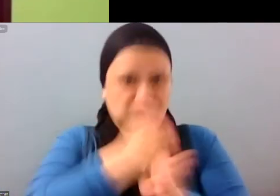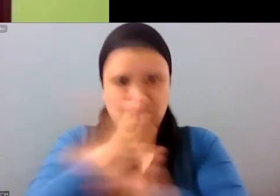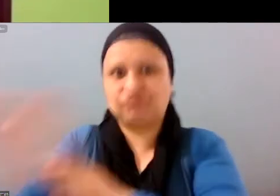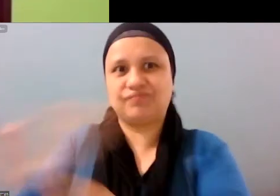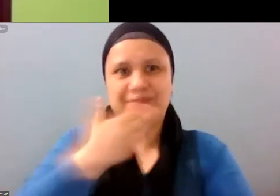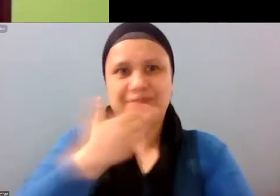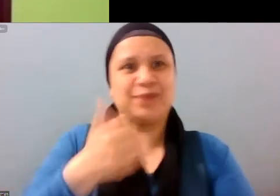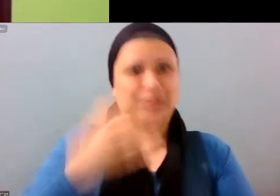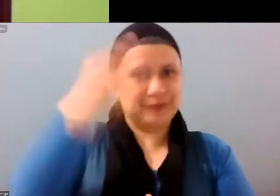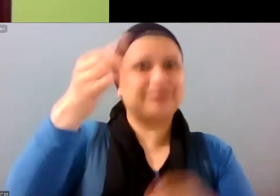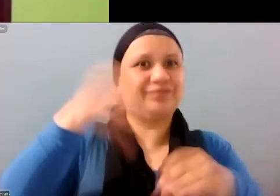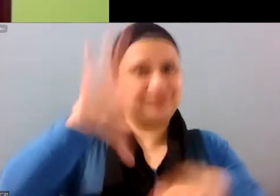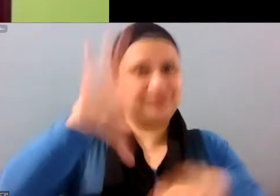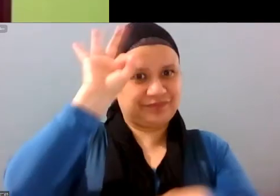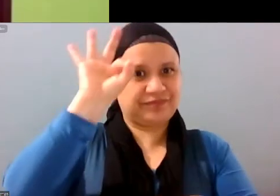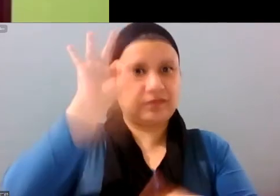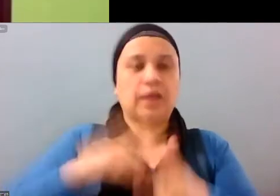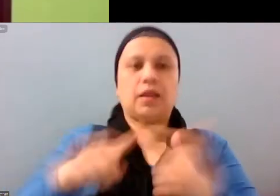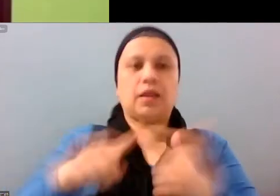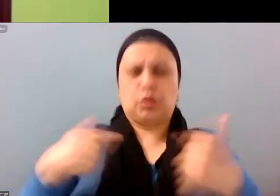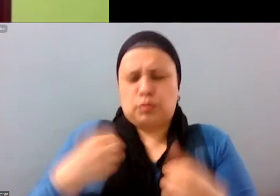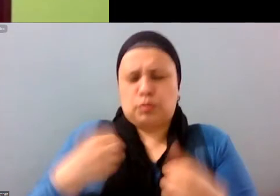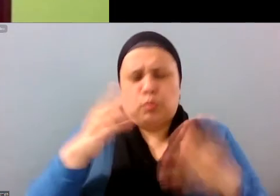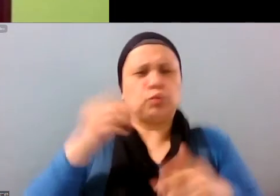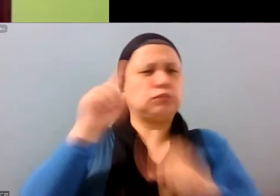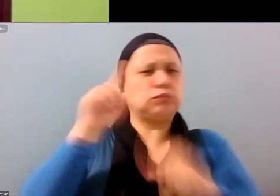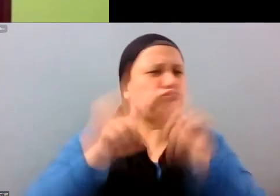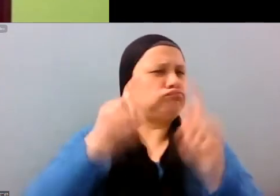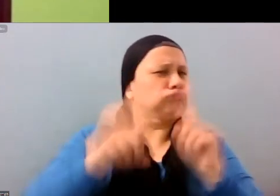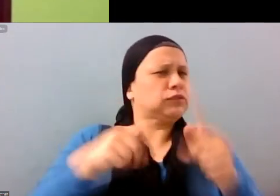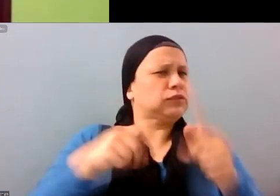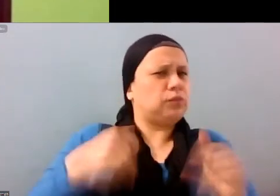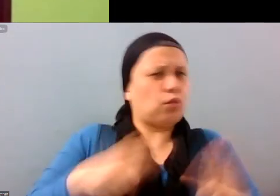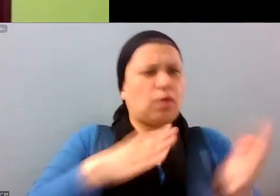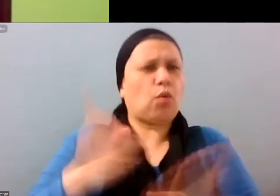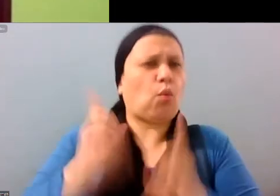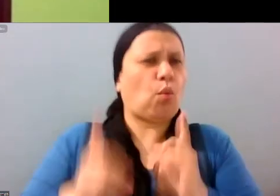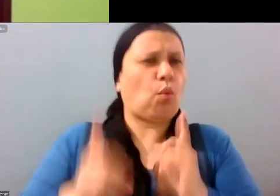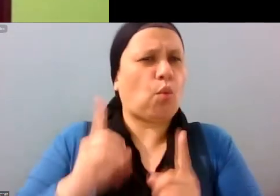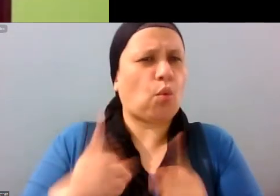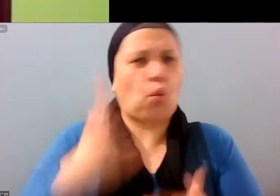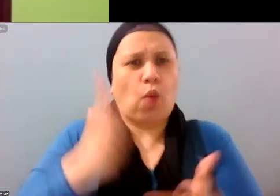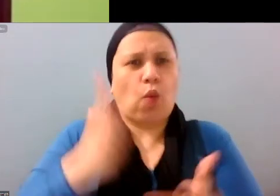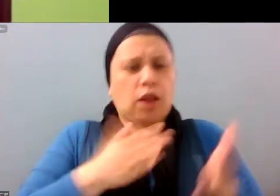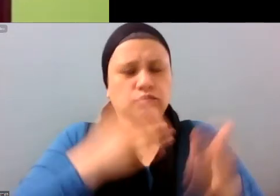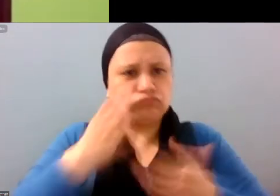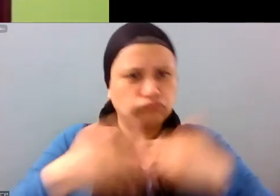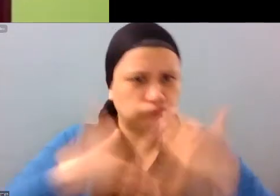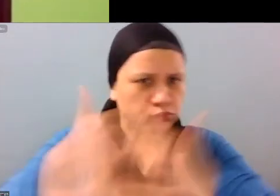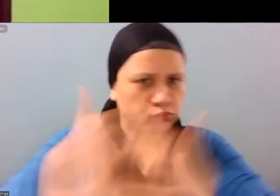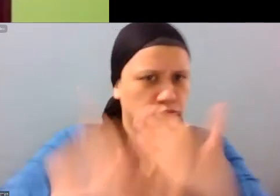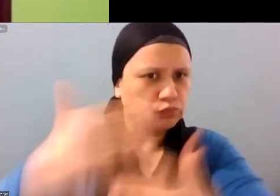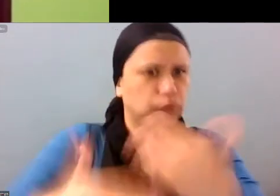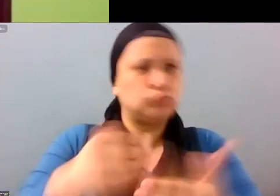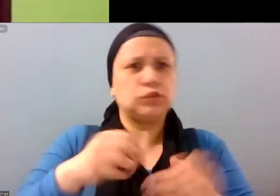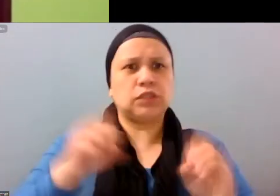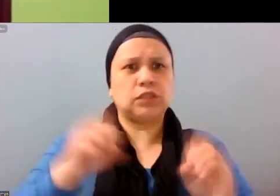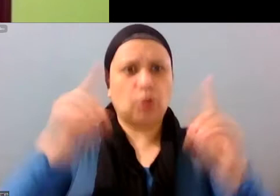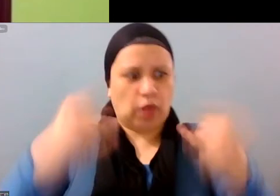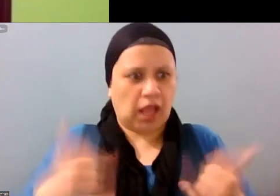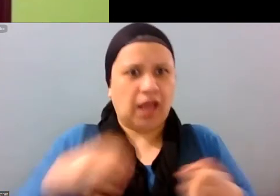muchas preguntas que nos podríamos plantear cómo deberían ser los procesos educativos en estos contextos donde la